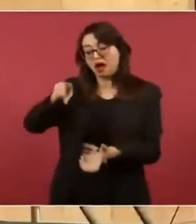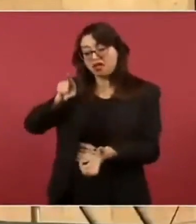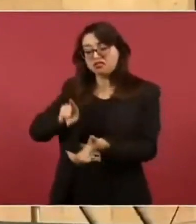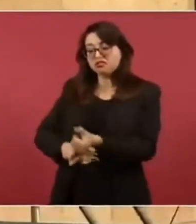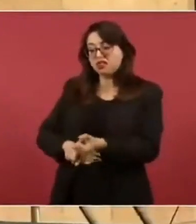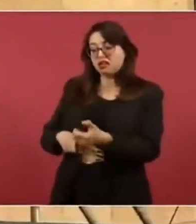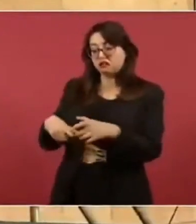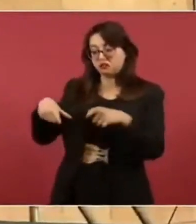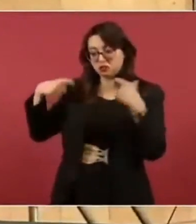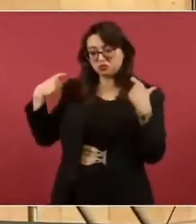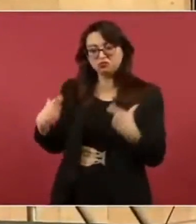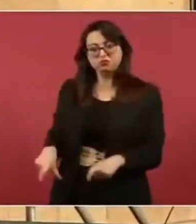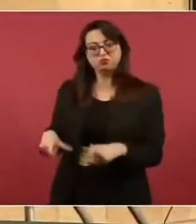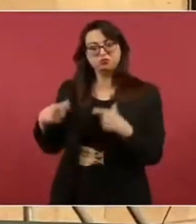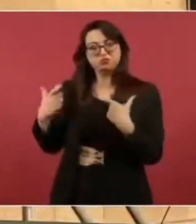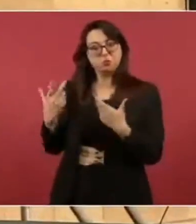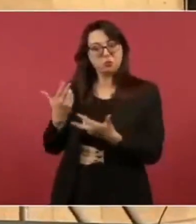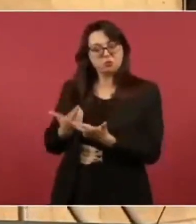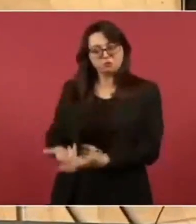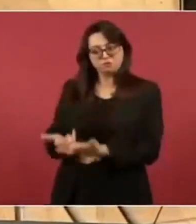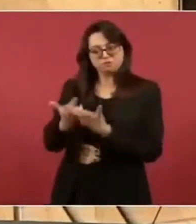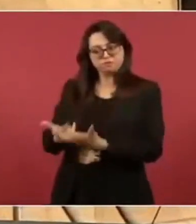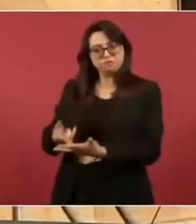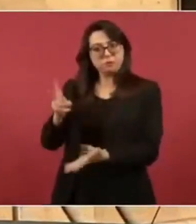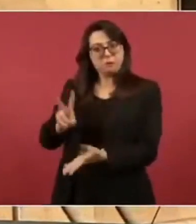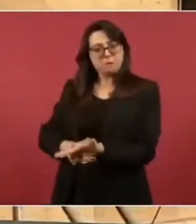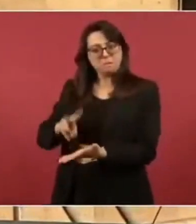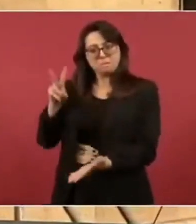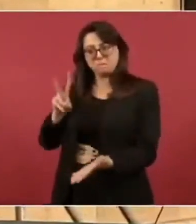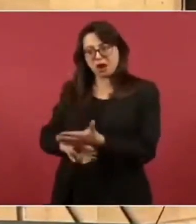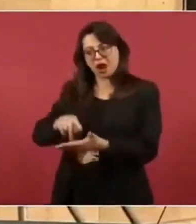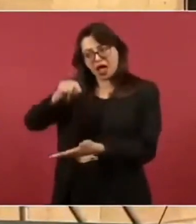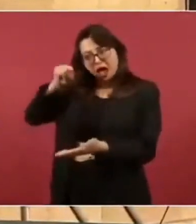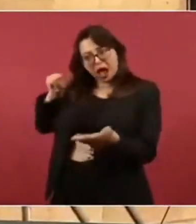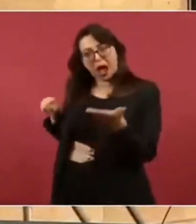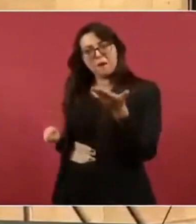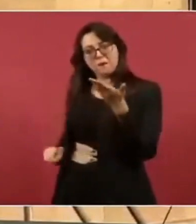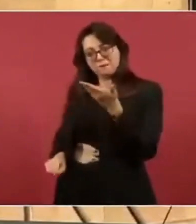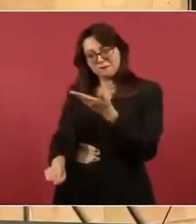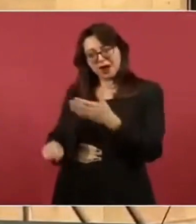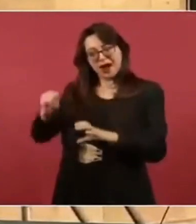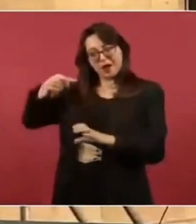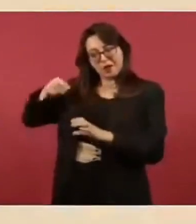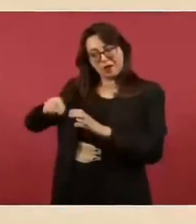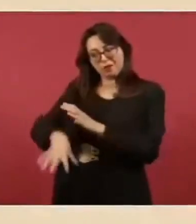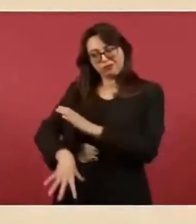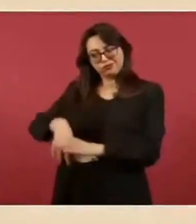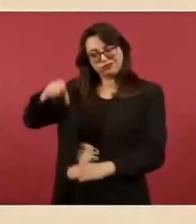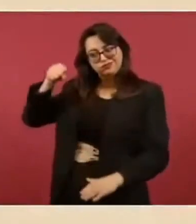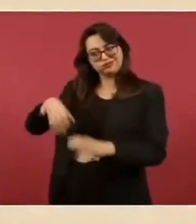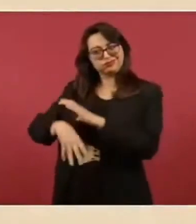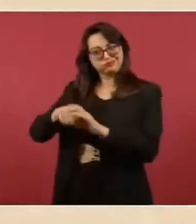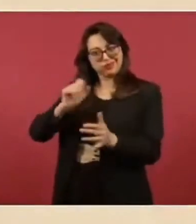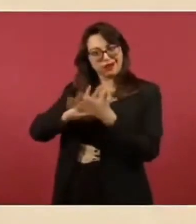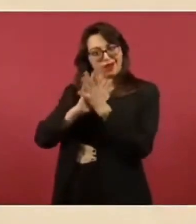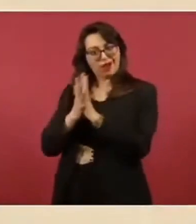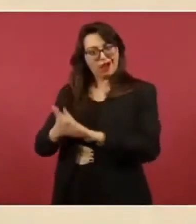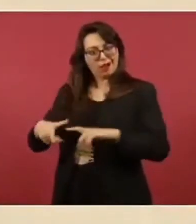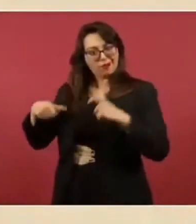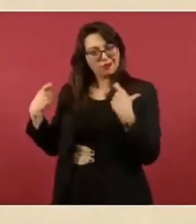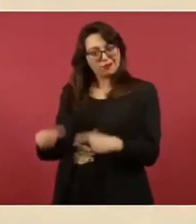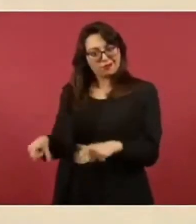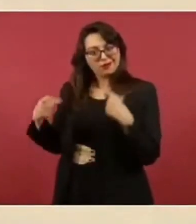las fortunas que se encuentran en los cofres de los explotadores y